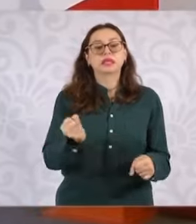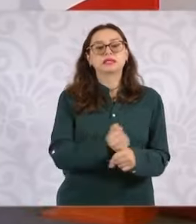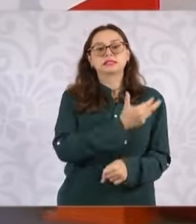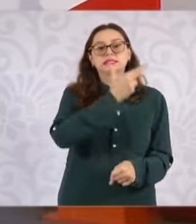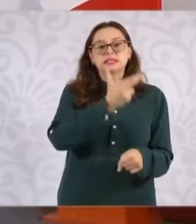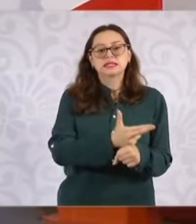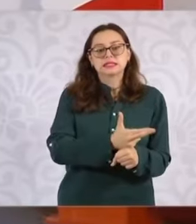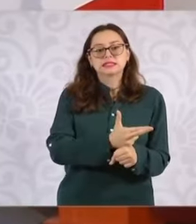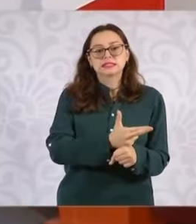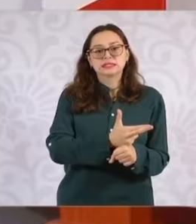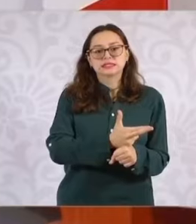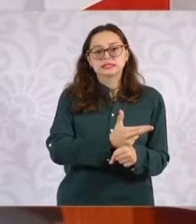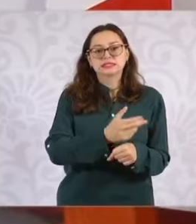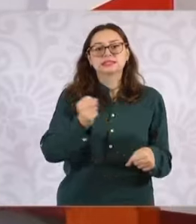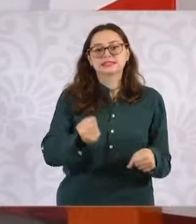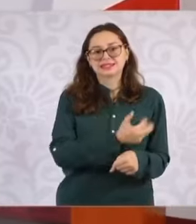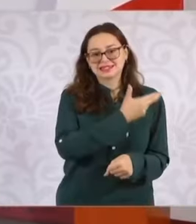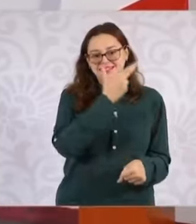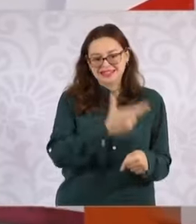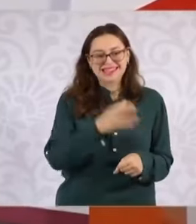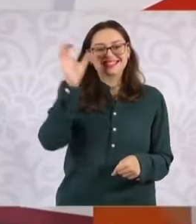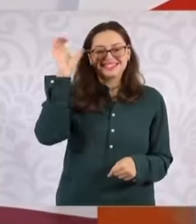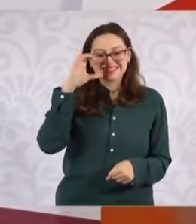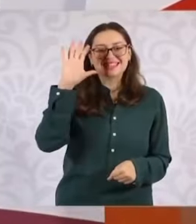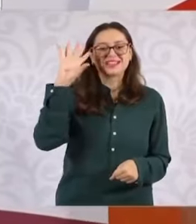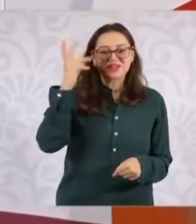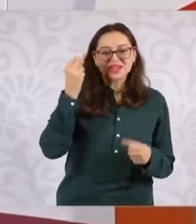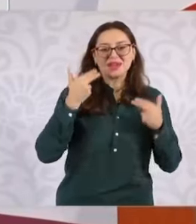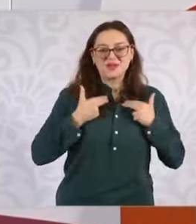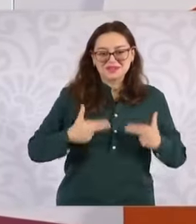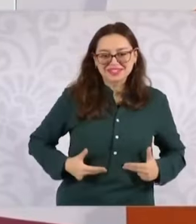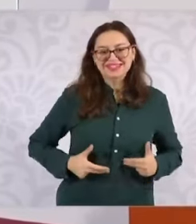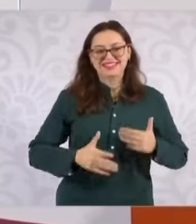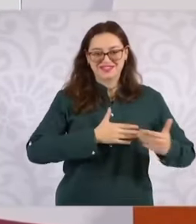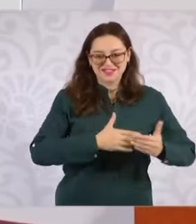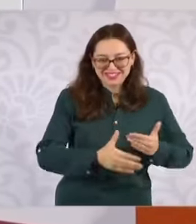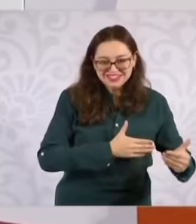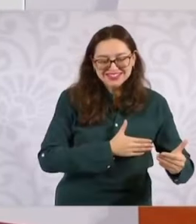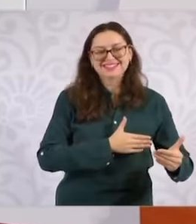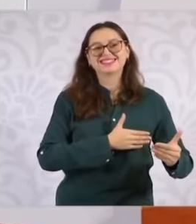Ciencia, Humanidades, Ciencia, Tecnología, Humanidades, Innovación,